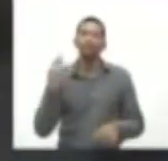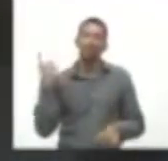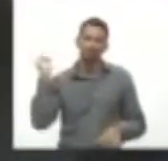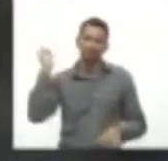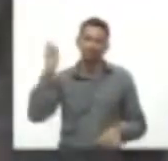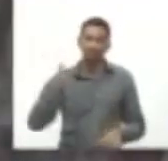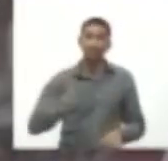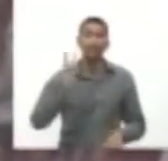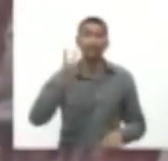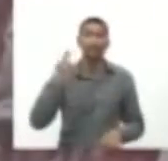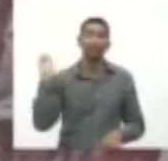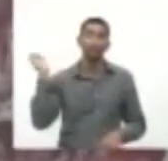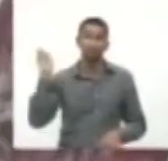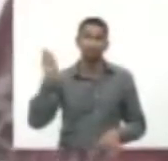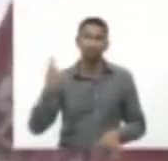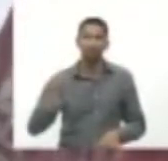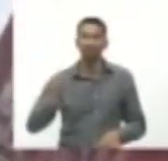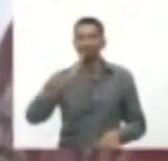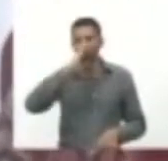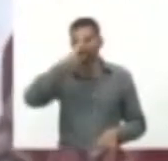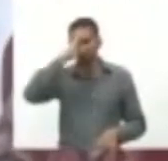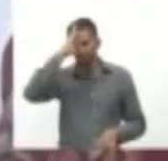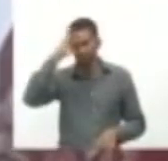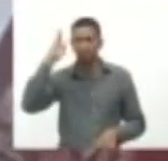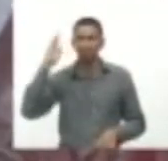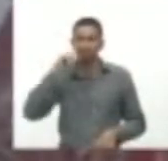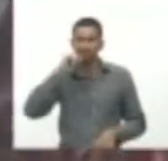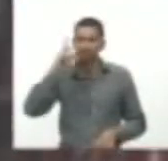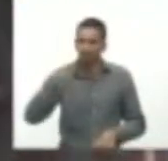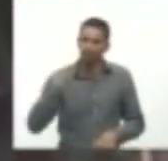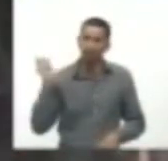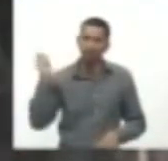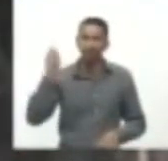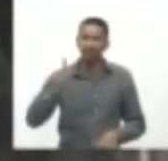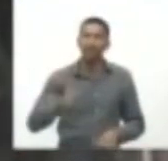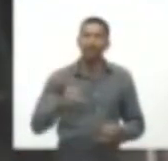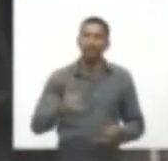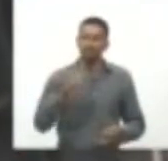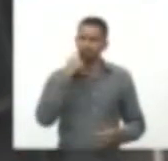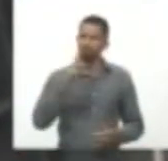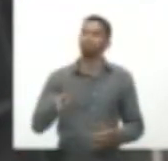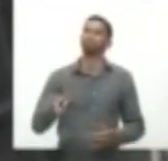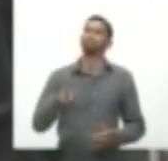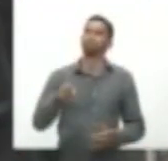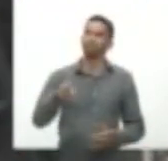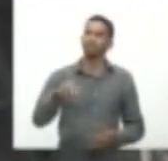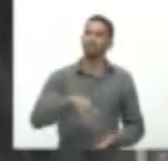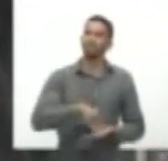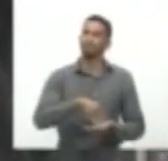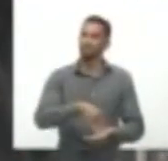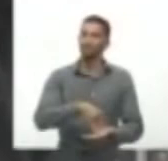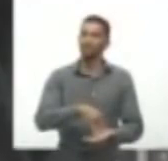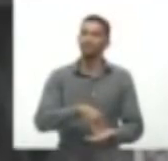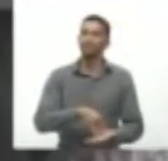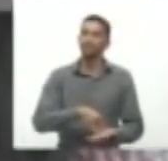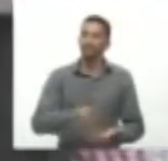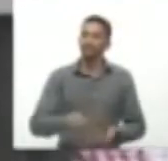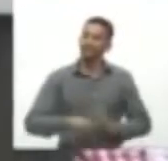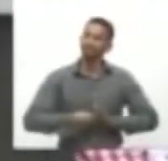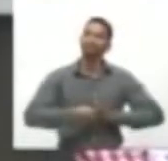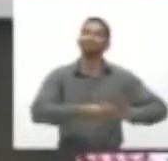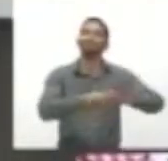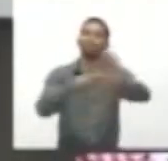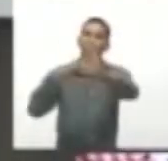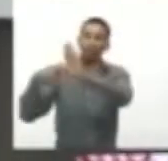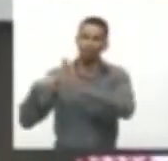años de tradición, porque digamos que se ha mantenido en lo que nosotros queremos mostrar. Por